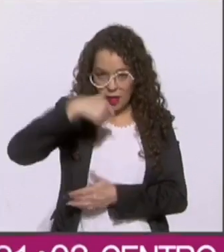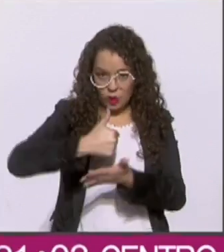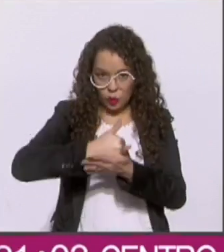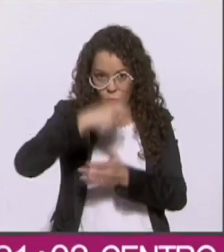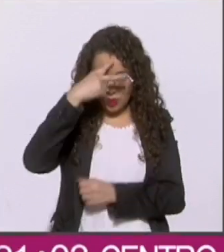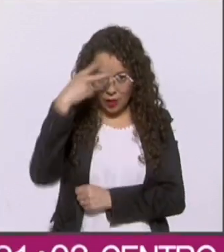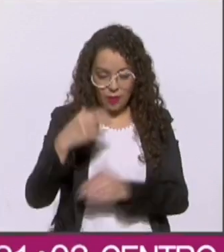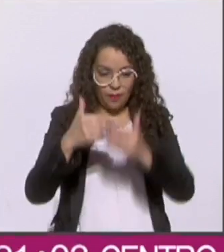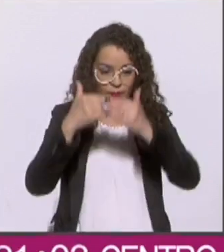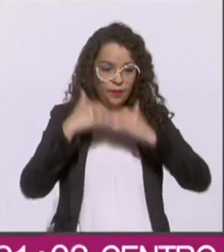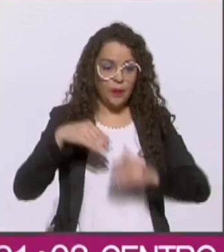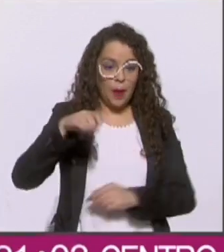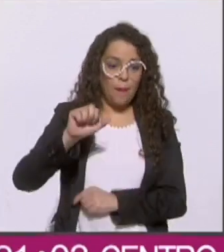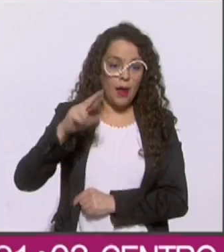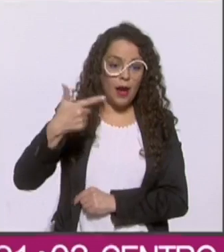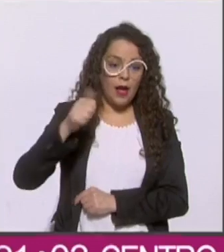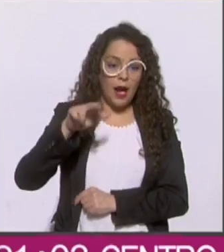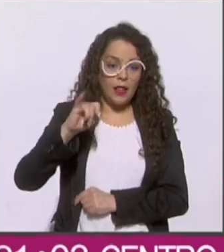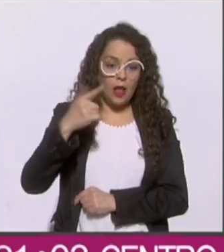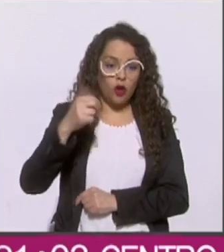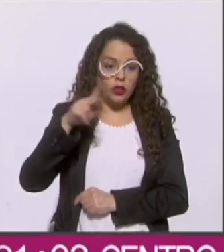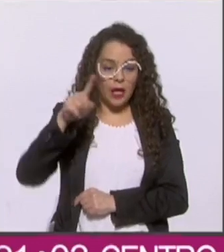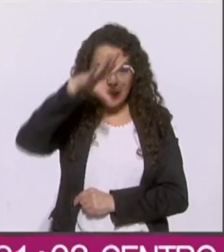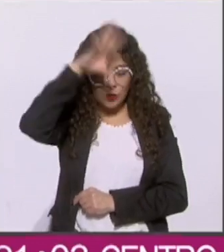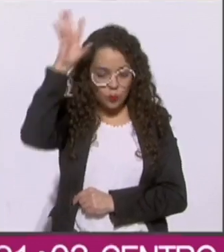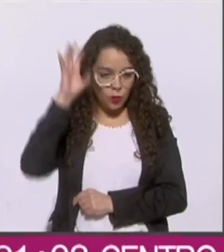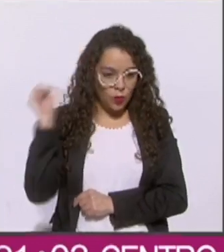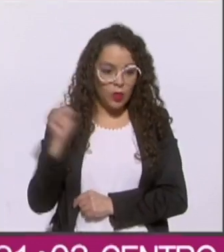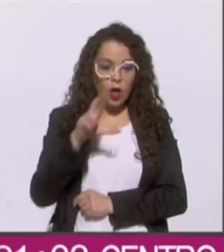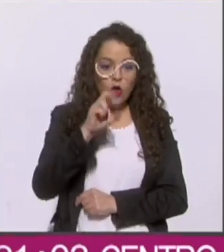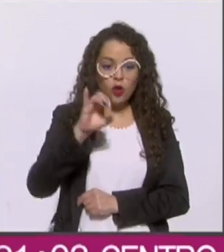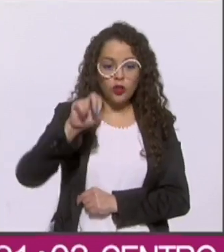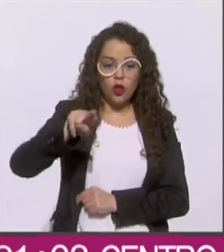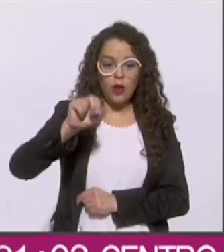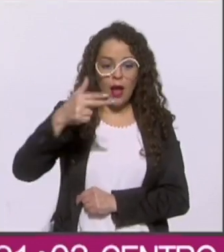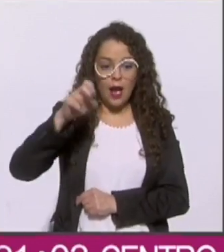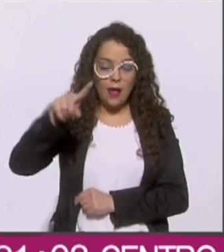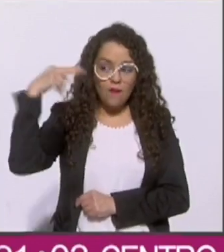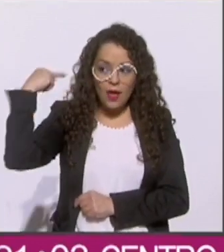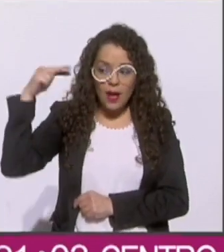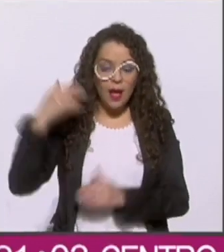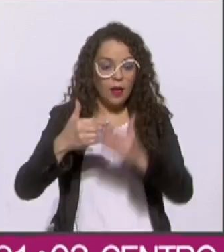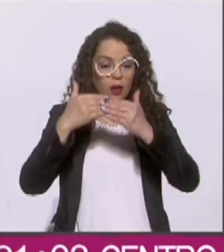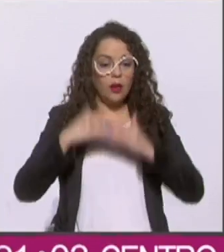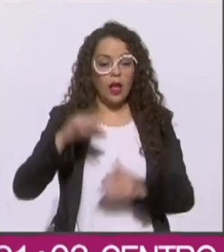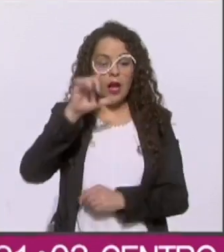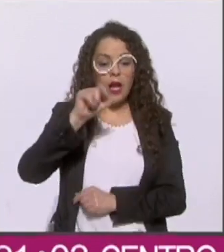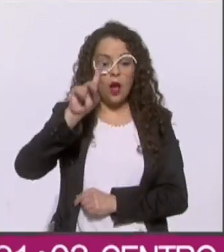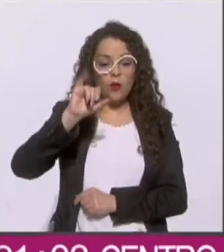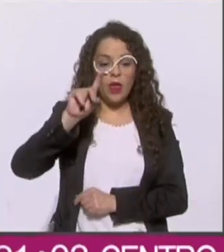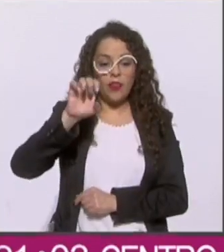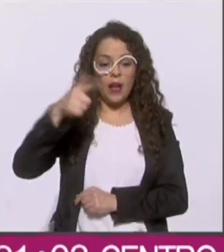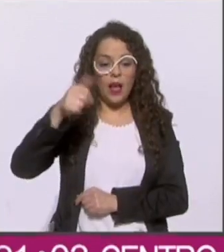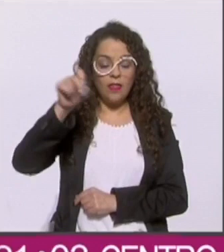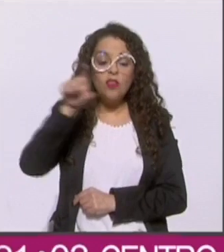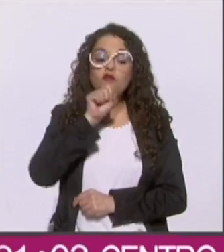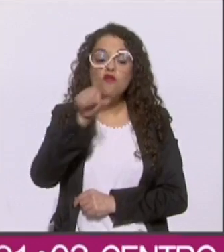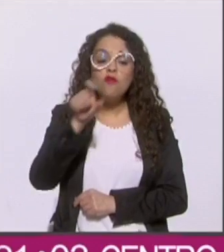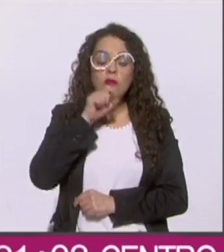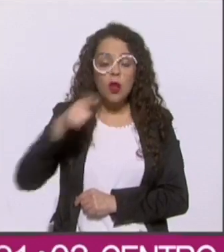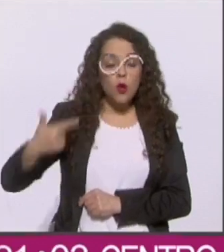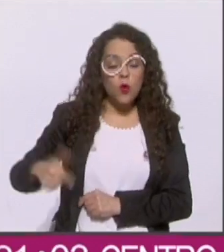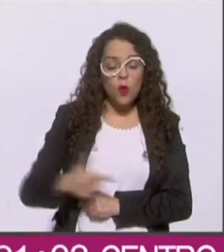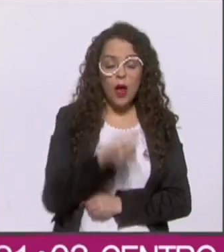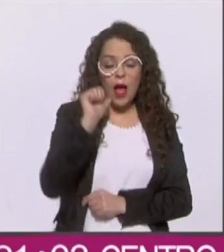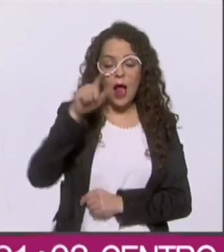Margarita González Sarabia en Morelos, Rocío Nal en Veracruz, Claudia Delgadillo en Jalisco y Alma Alcaraz en